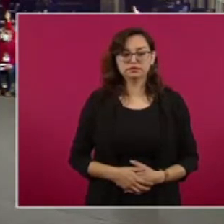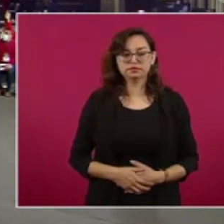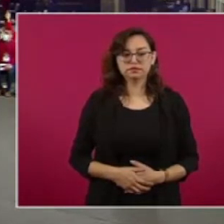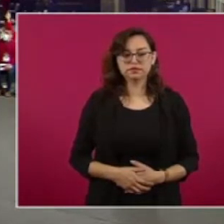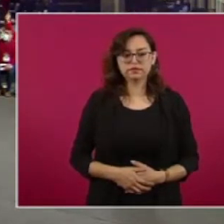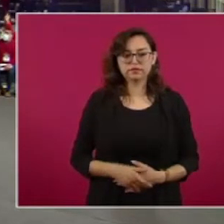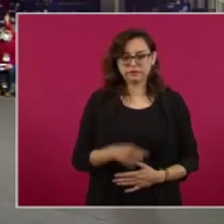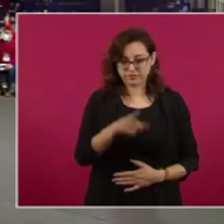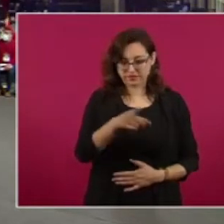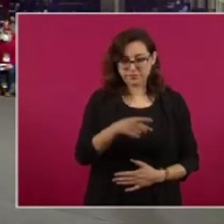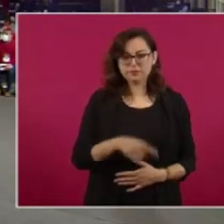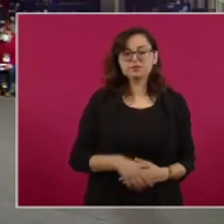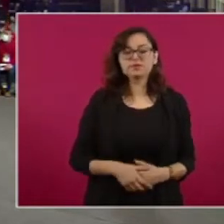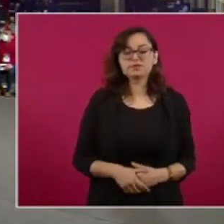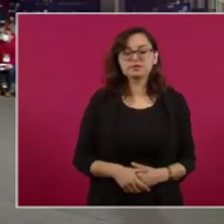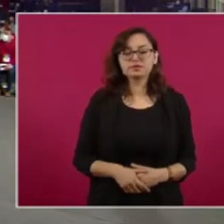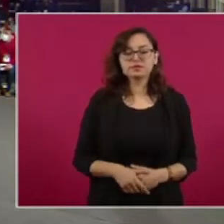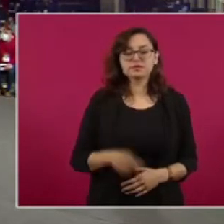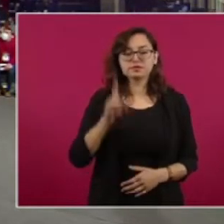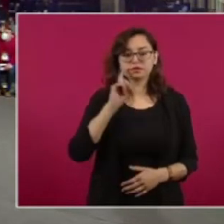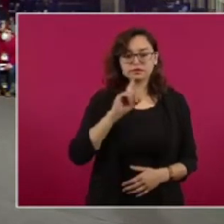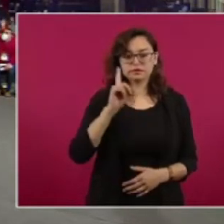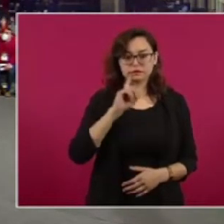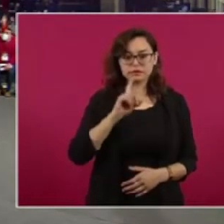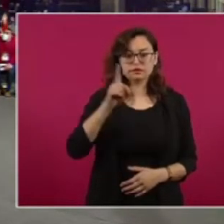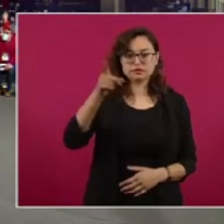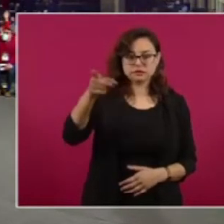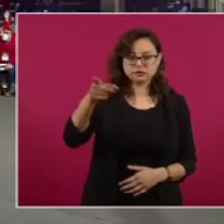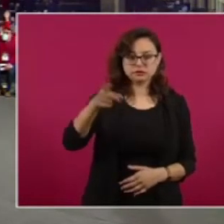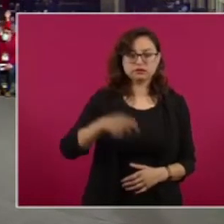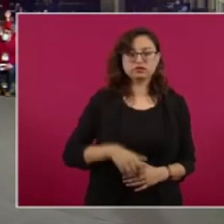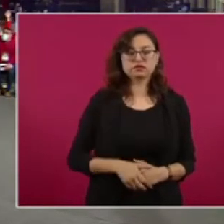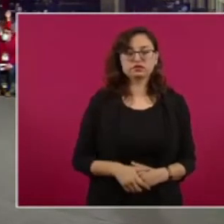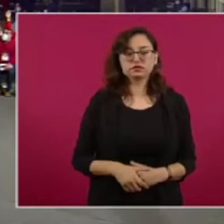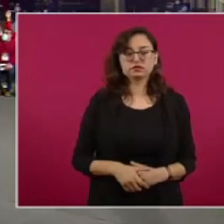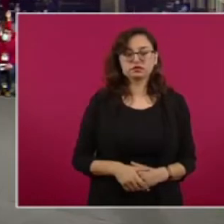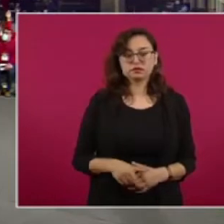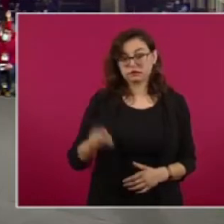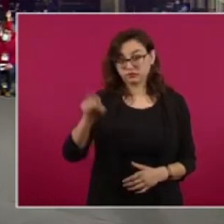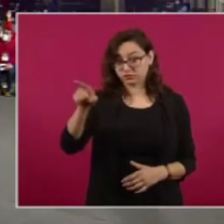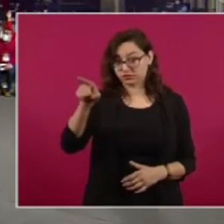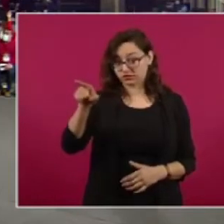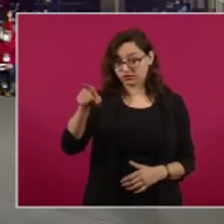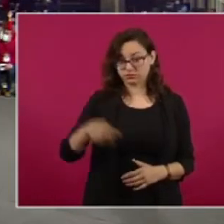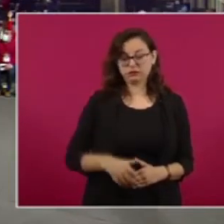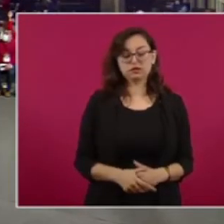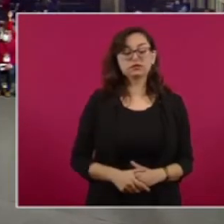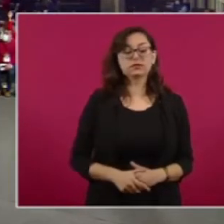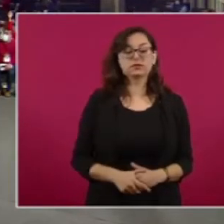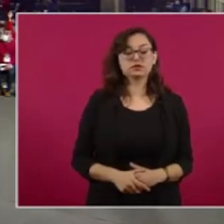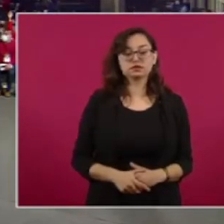Presidente, dijo que los que nosotros nos preguntaron. Tú, pues, sí. Y la compañera. Y allá.